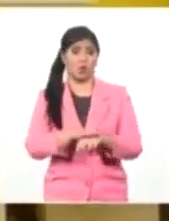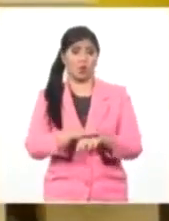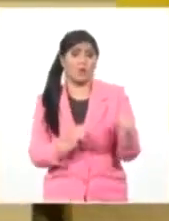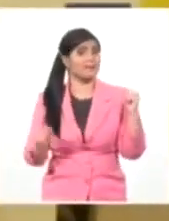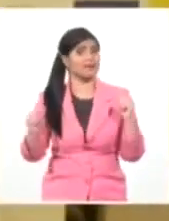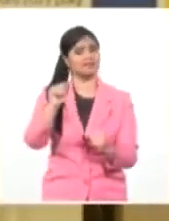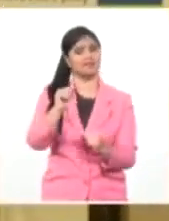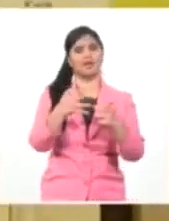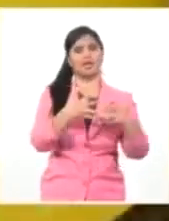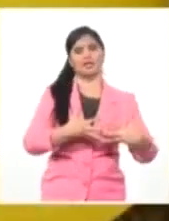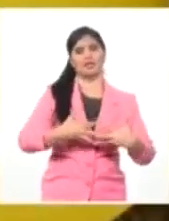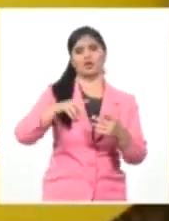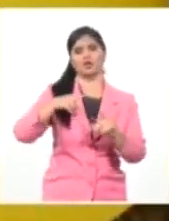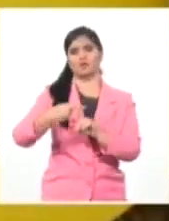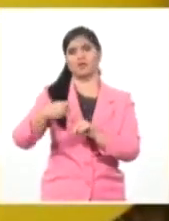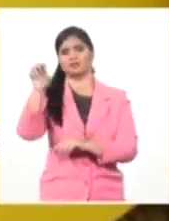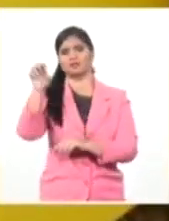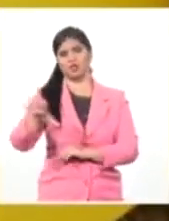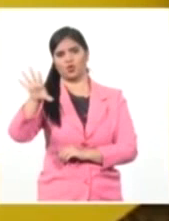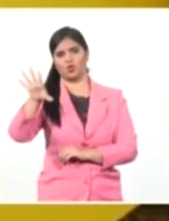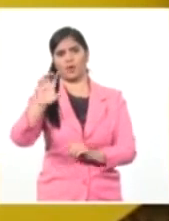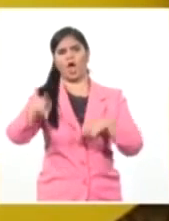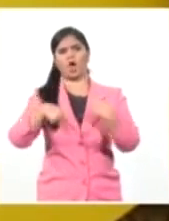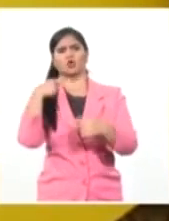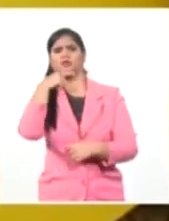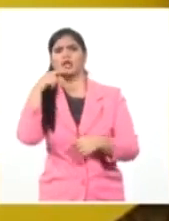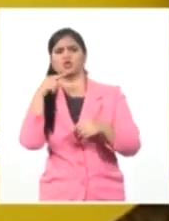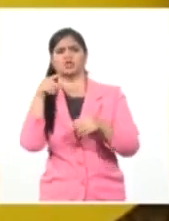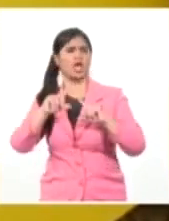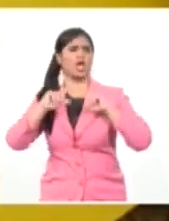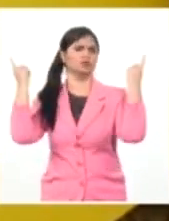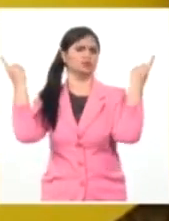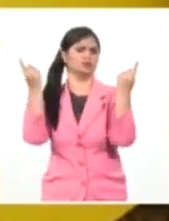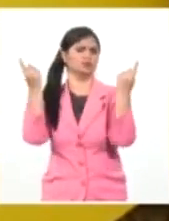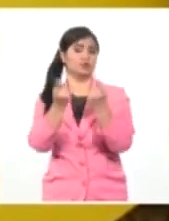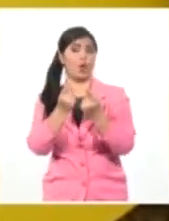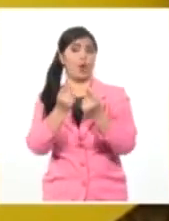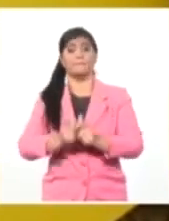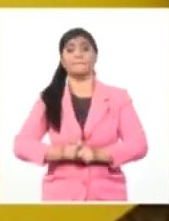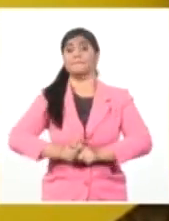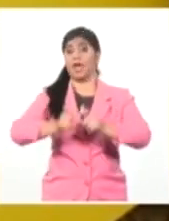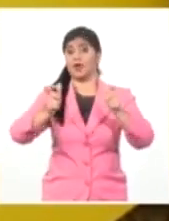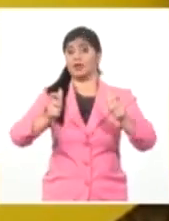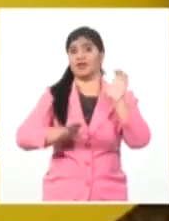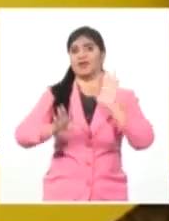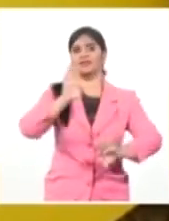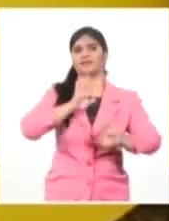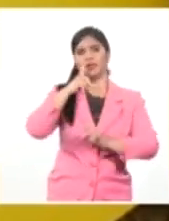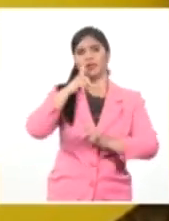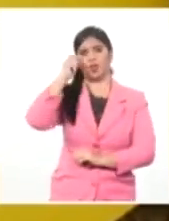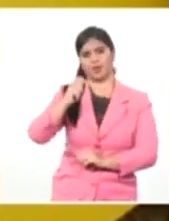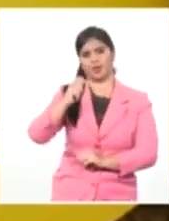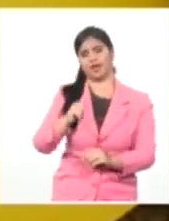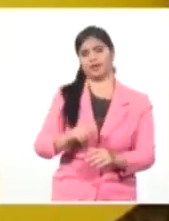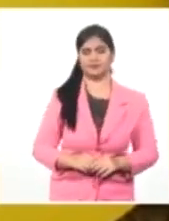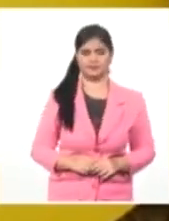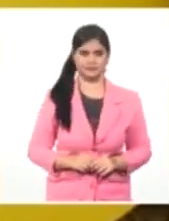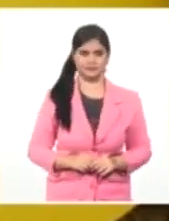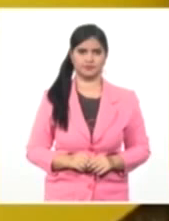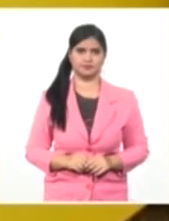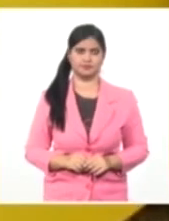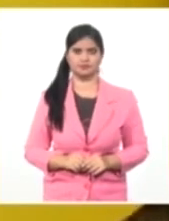Europa contra Rusia. Y Washington no iba a perder la oportunidad de dejar claro el apoyo irrestricto y su papel presencial en esta